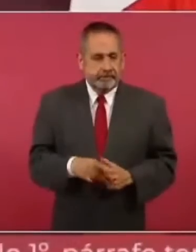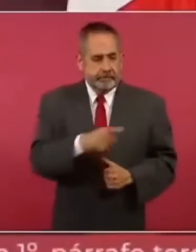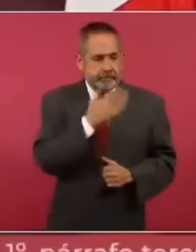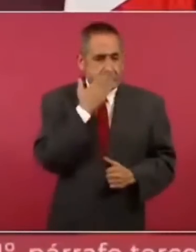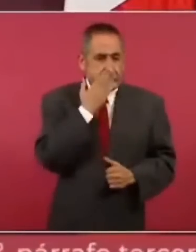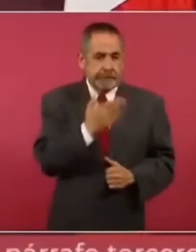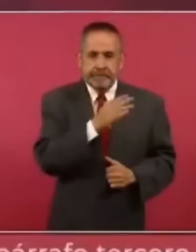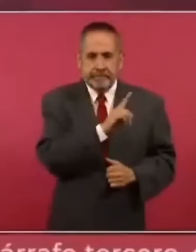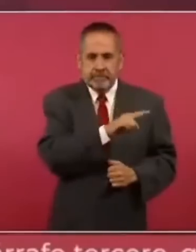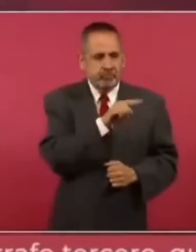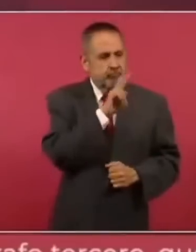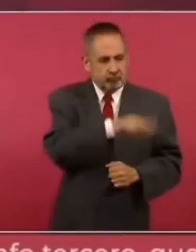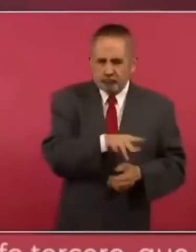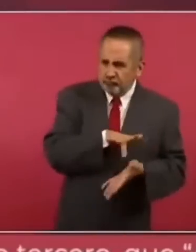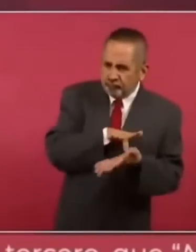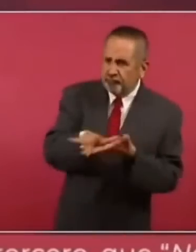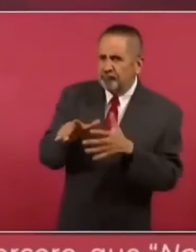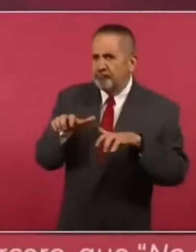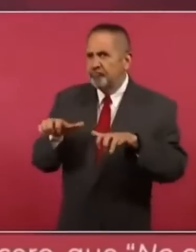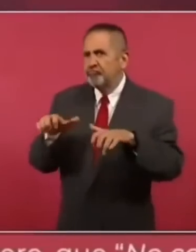está definida en favor del pueblo.